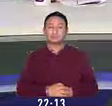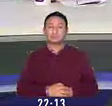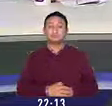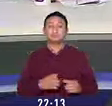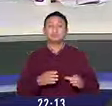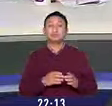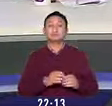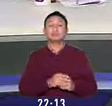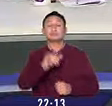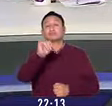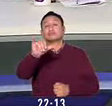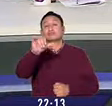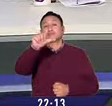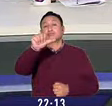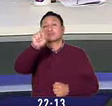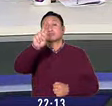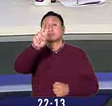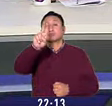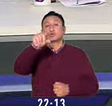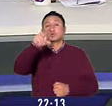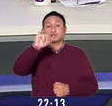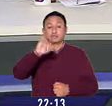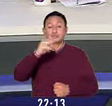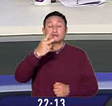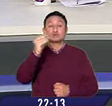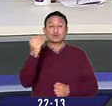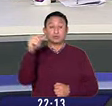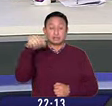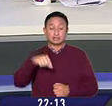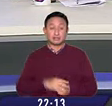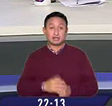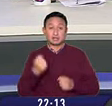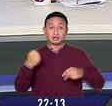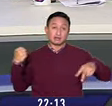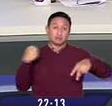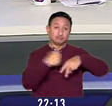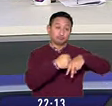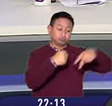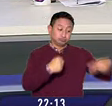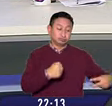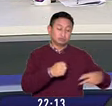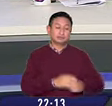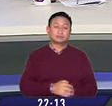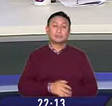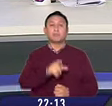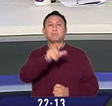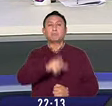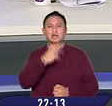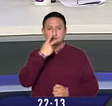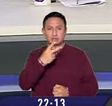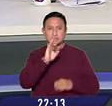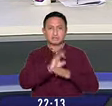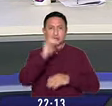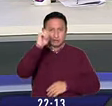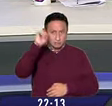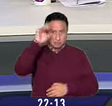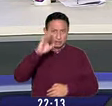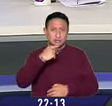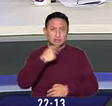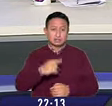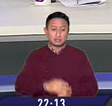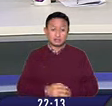de Yaruquí, nororiente de la capital, dos menores fueron arrolladas. Moradores del sector registraron los hechos en video y